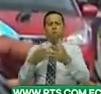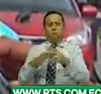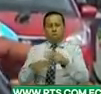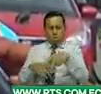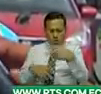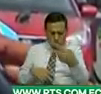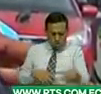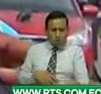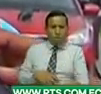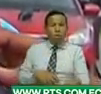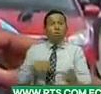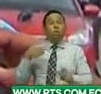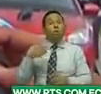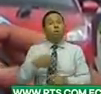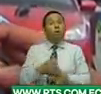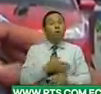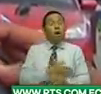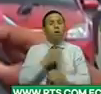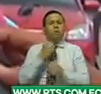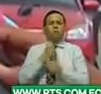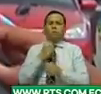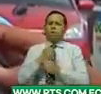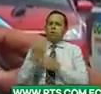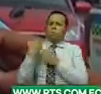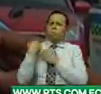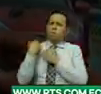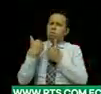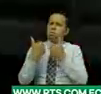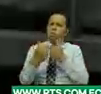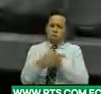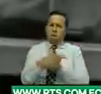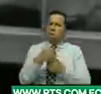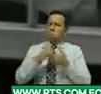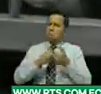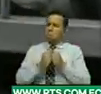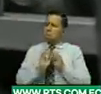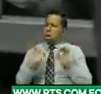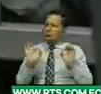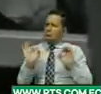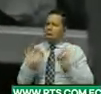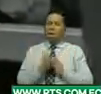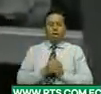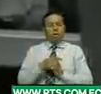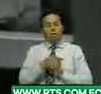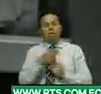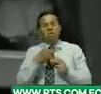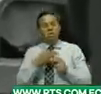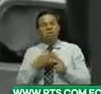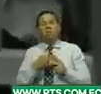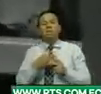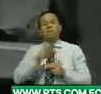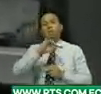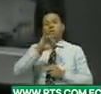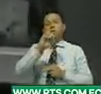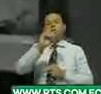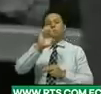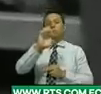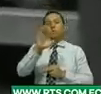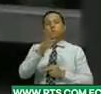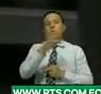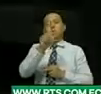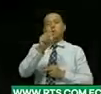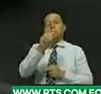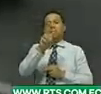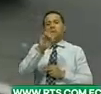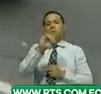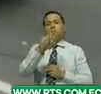trabajador responsable, no se metía con nadie, buena gente. El ahora occiso fue identificado como José David Mantilla, de 38